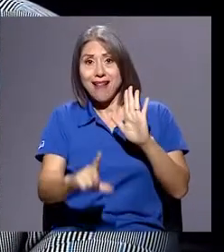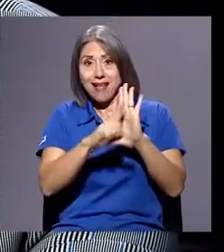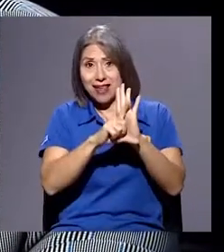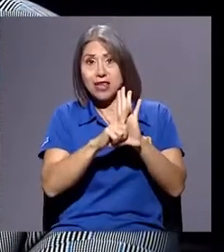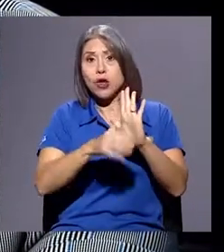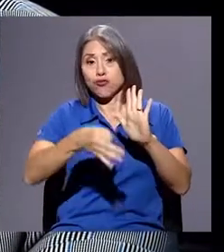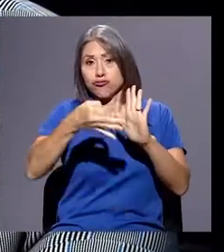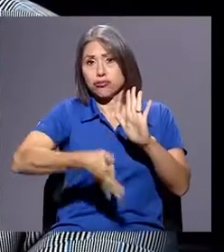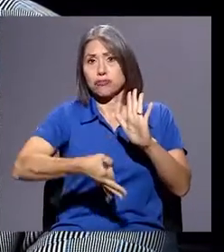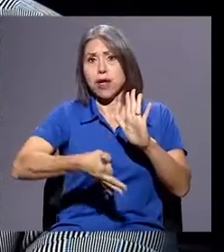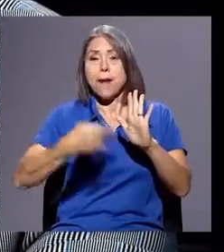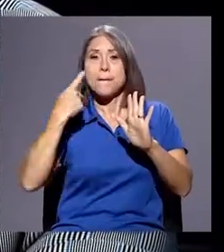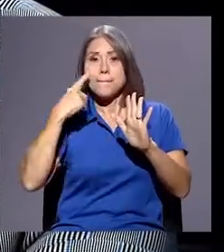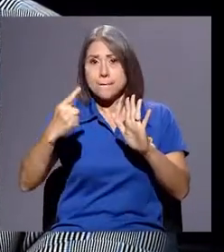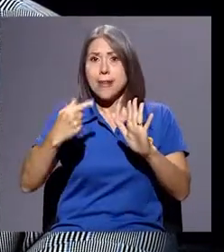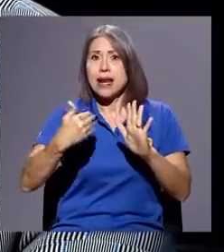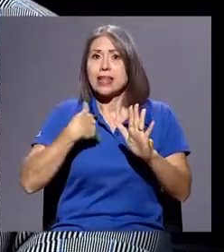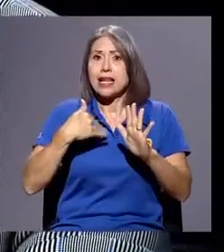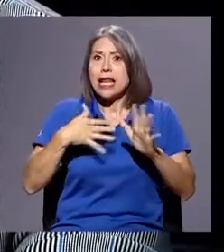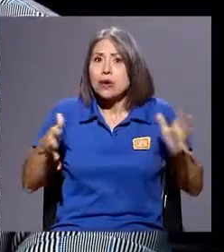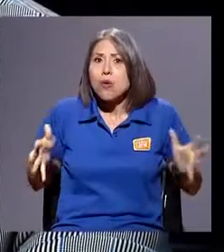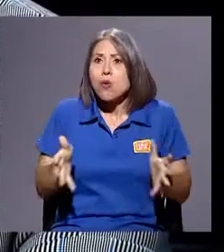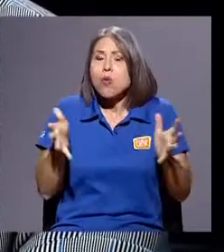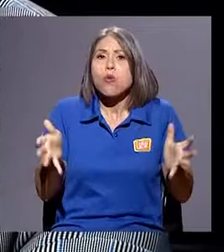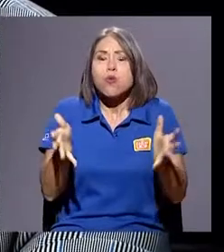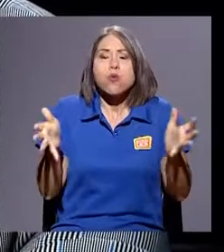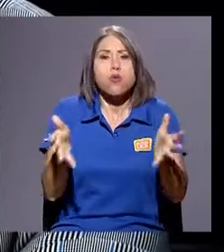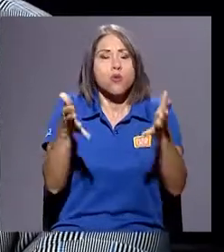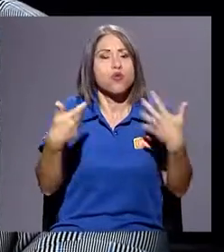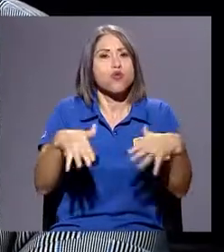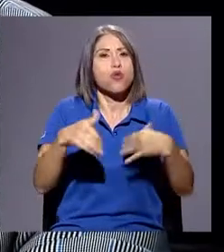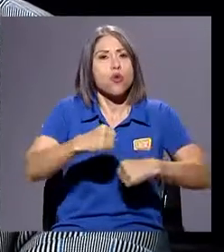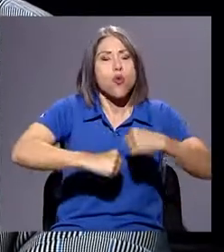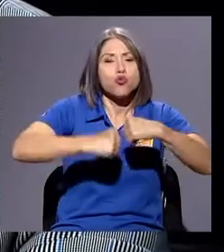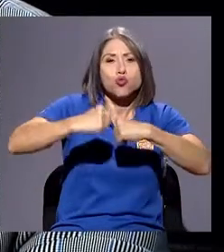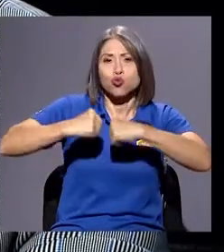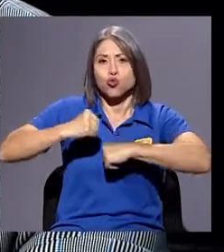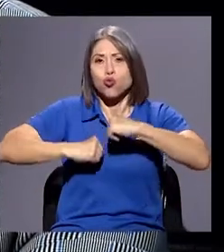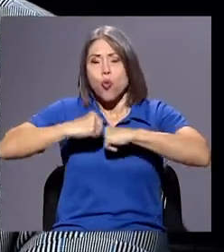utilizó para tener la bonanza de construcción de hoteles,